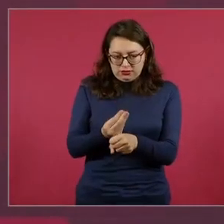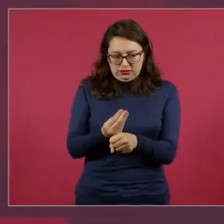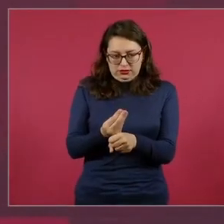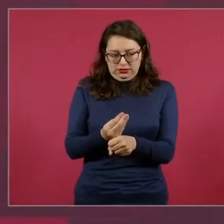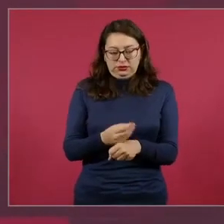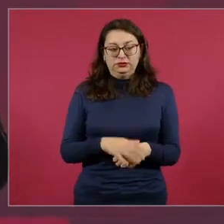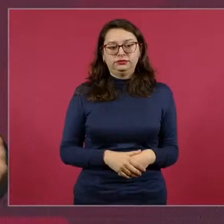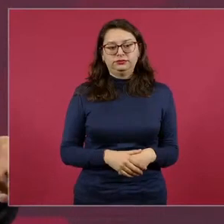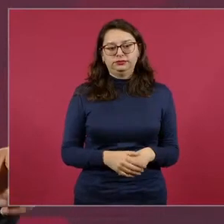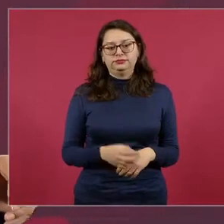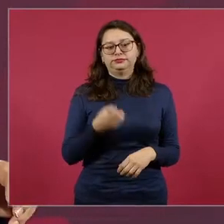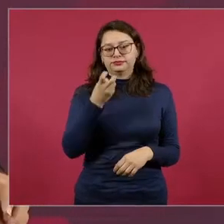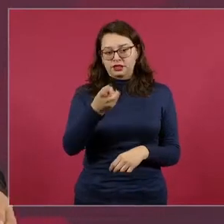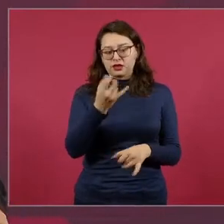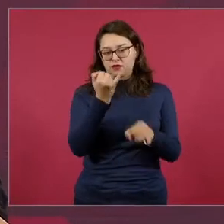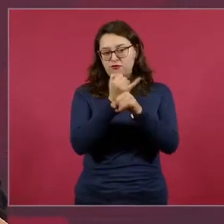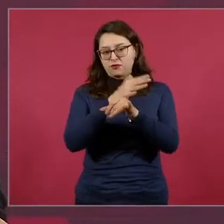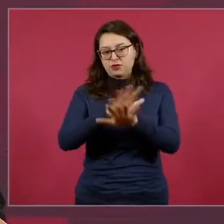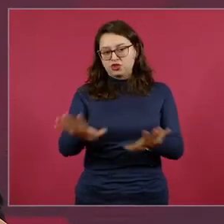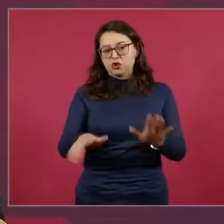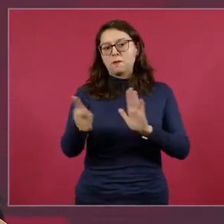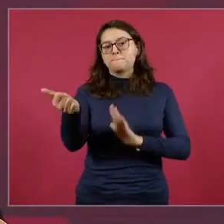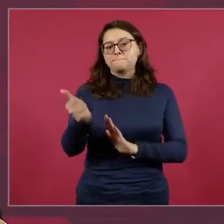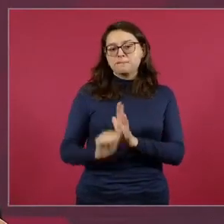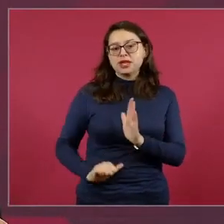vamos a estar presentando el informe.